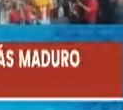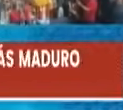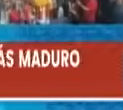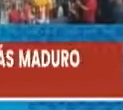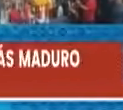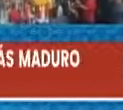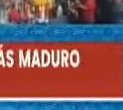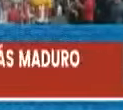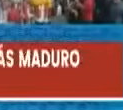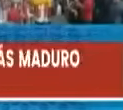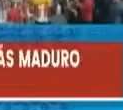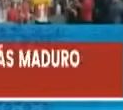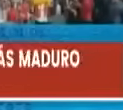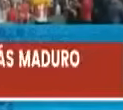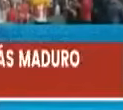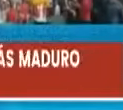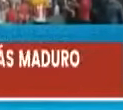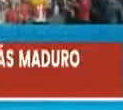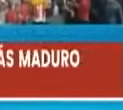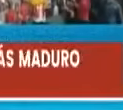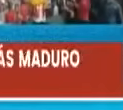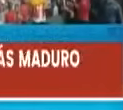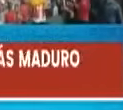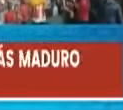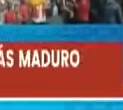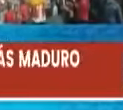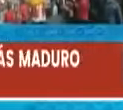Vienen grandes milagros.